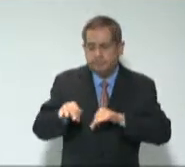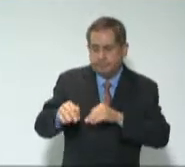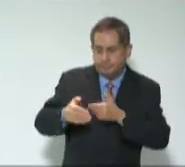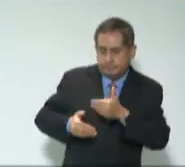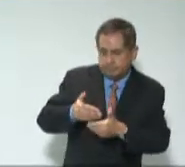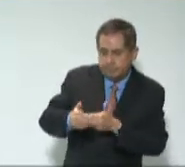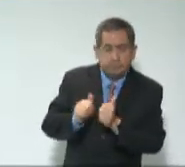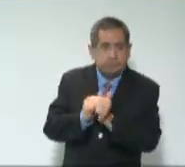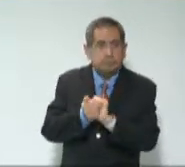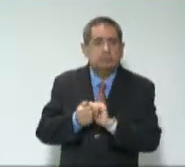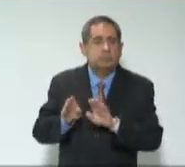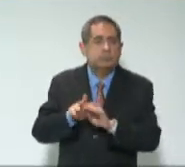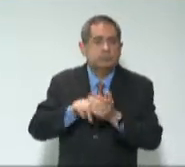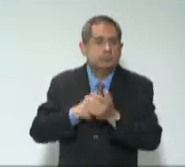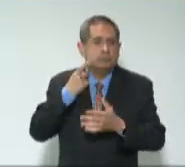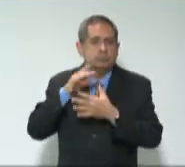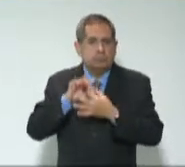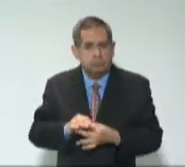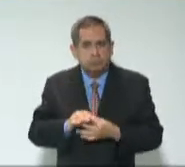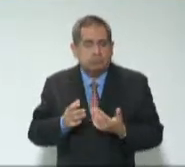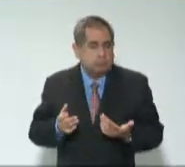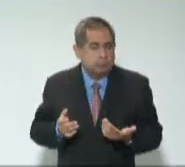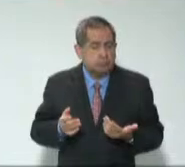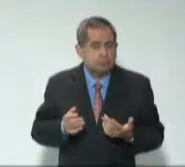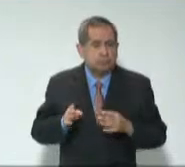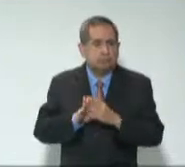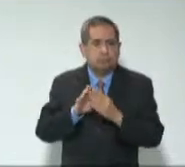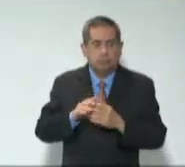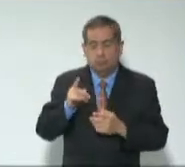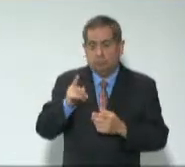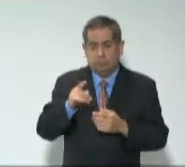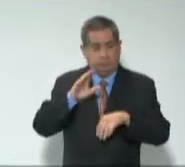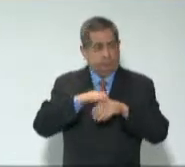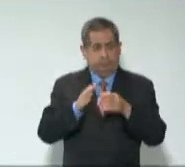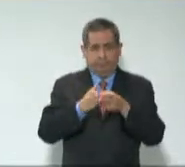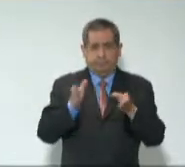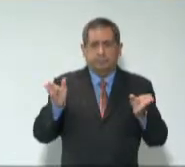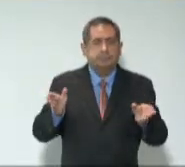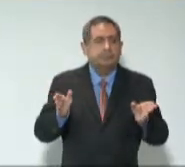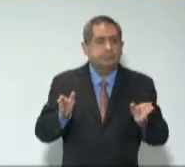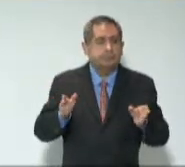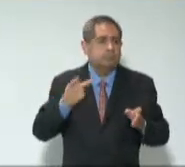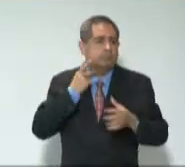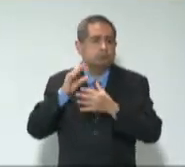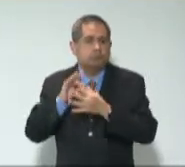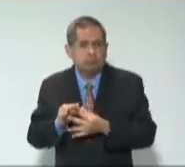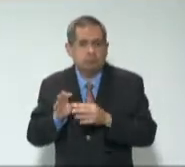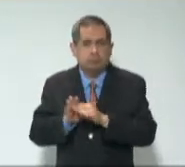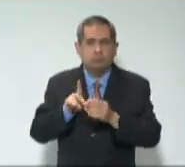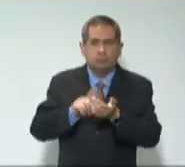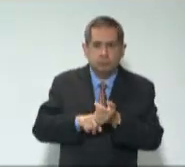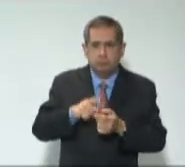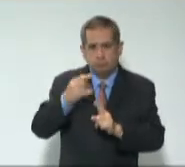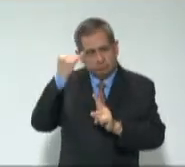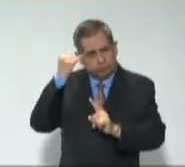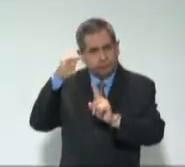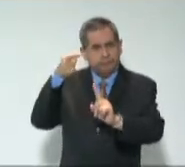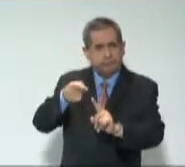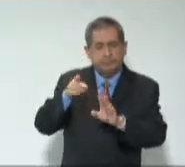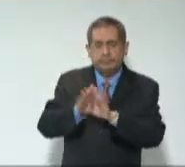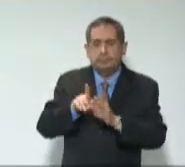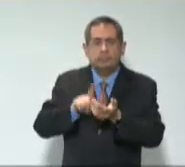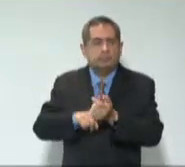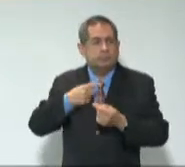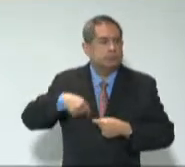procesos de de políticas públicas en un abanico amplio de de políticas públicas y una de las líneas en las que estamos